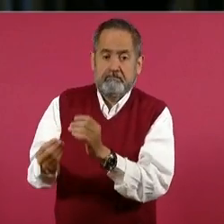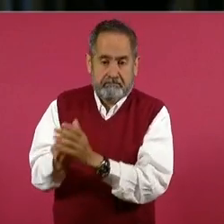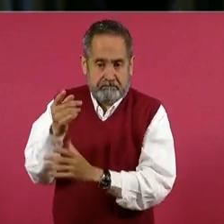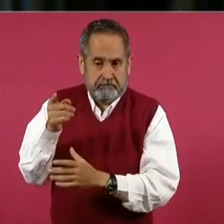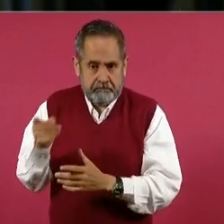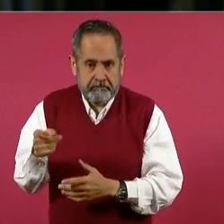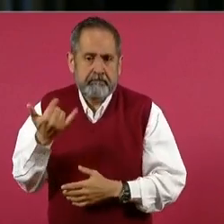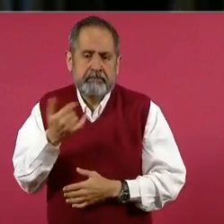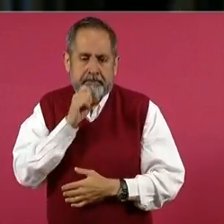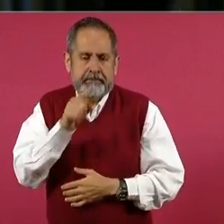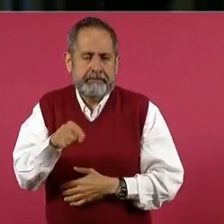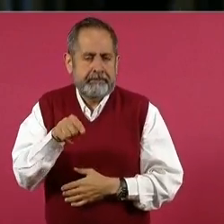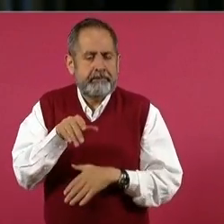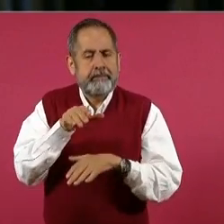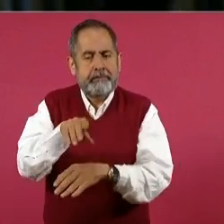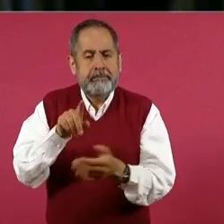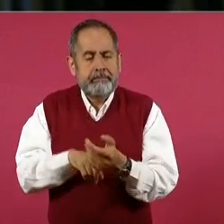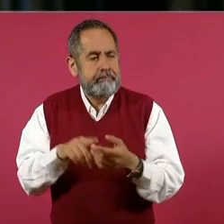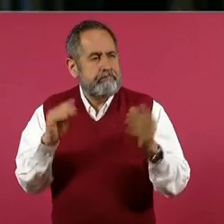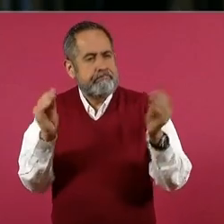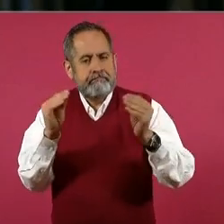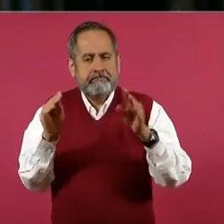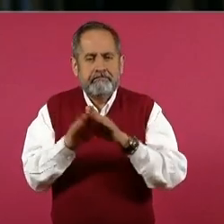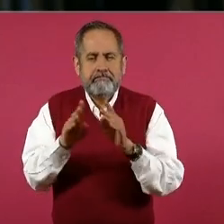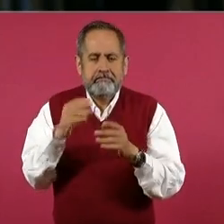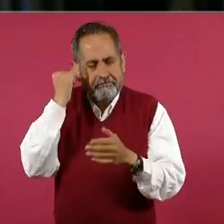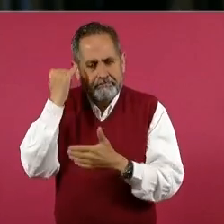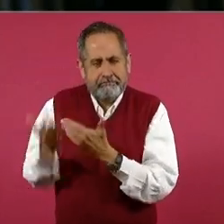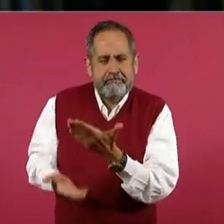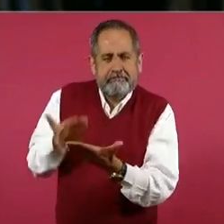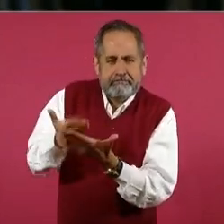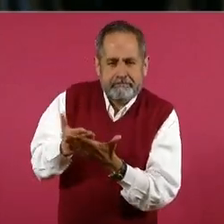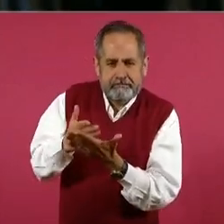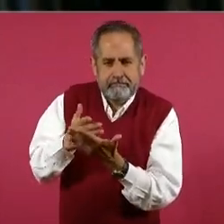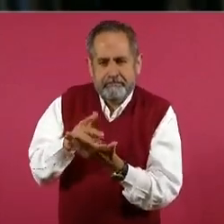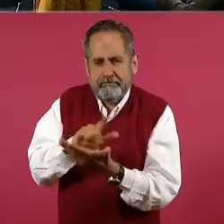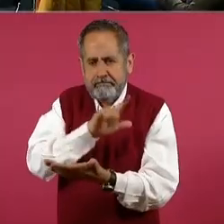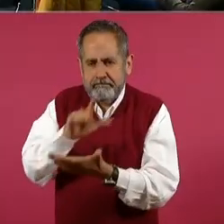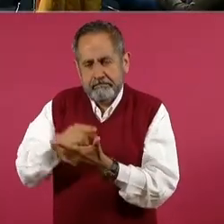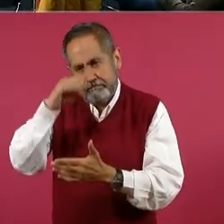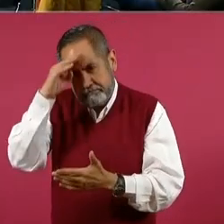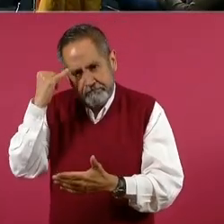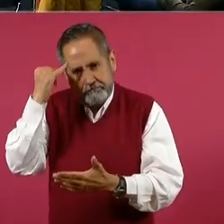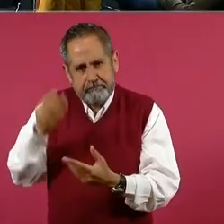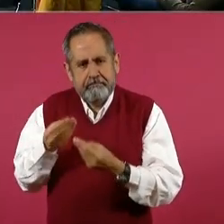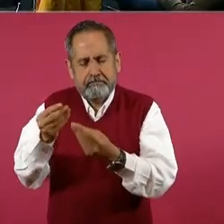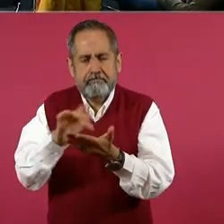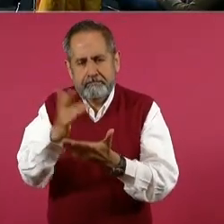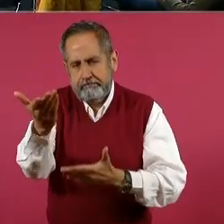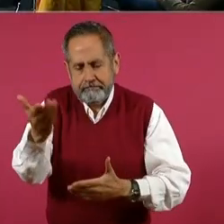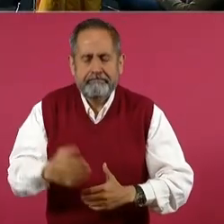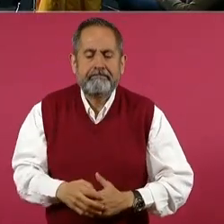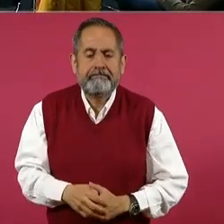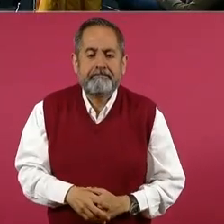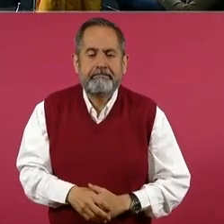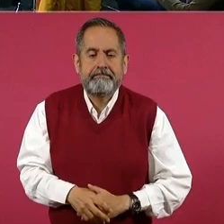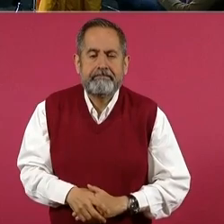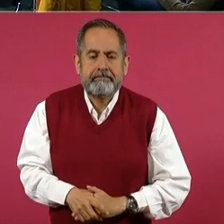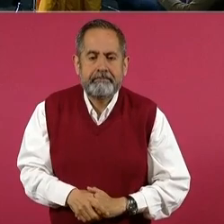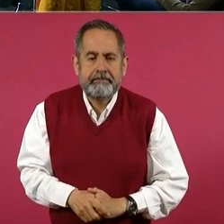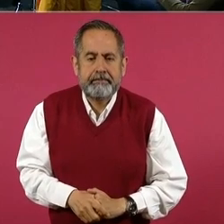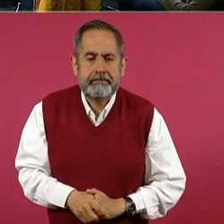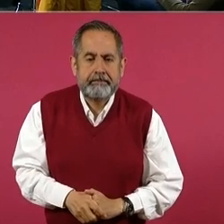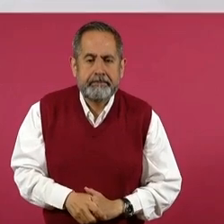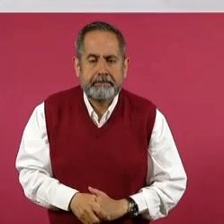pues el debate sobre estas propuestas de reforma que usted hizo? Gracias. Bueno, yo